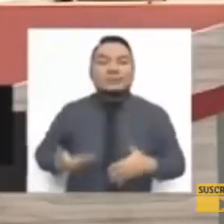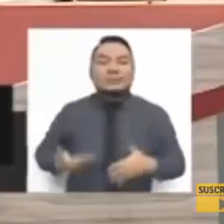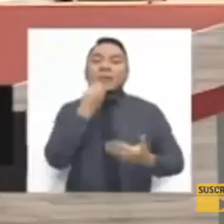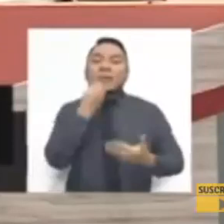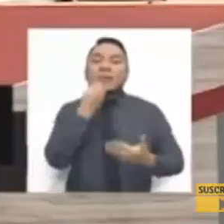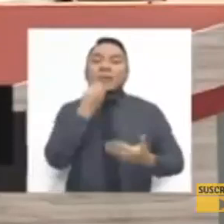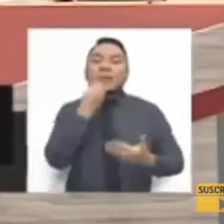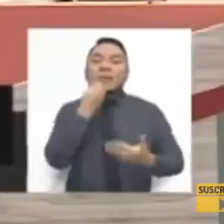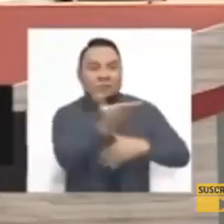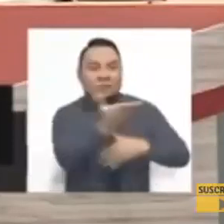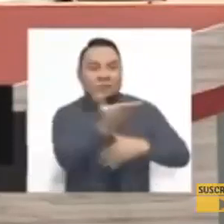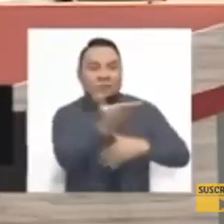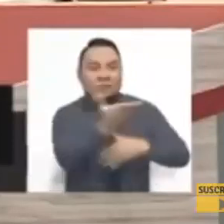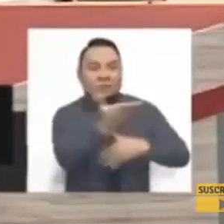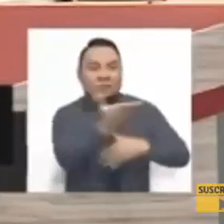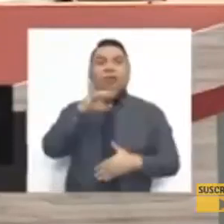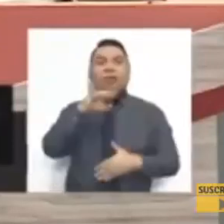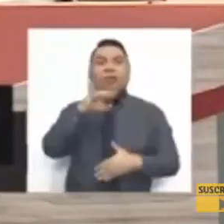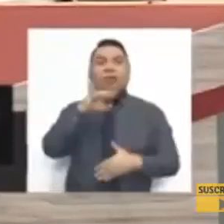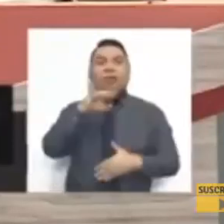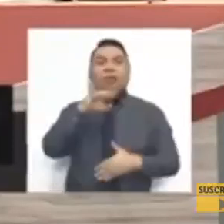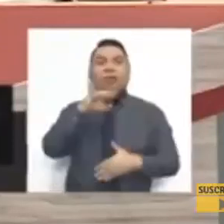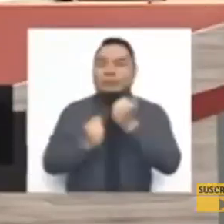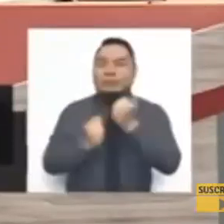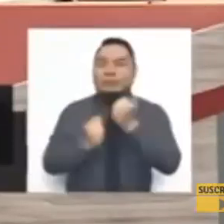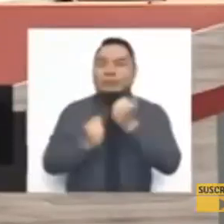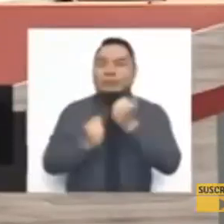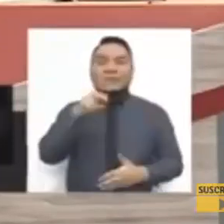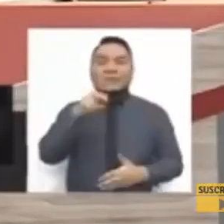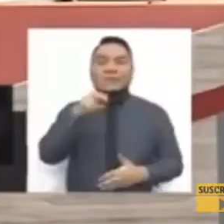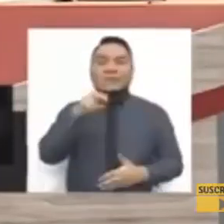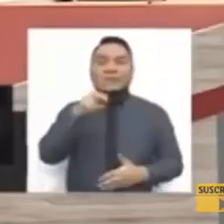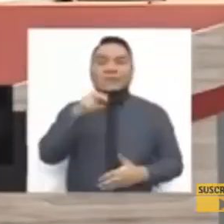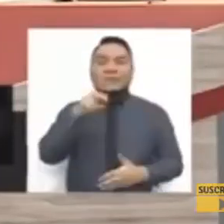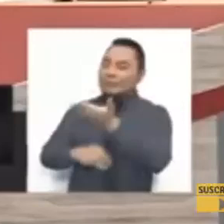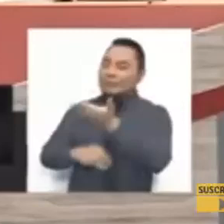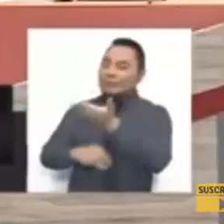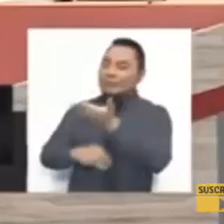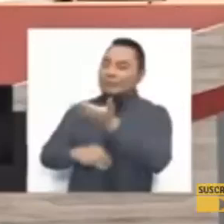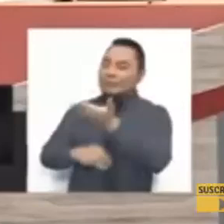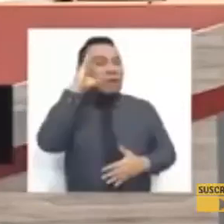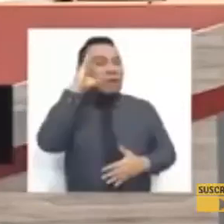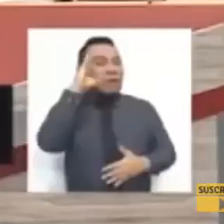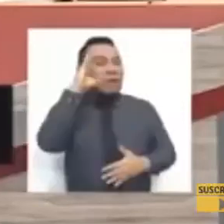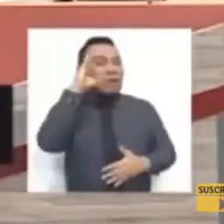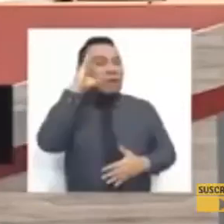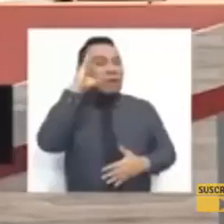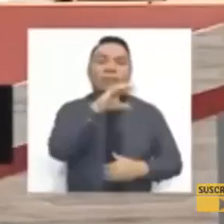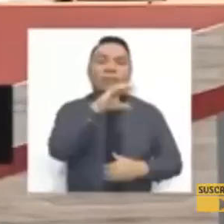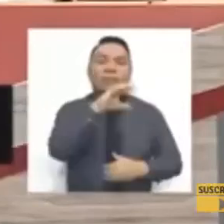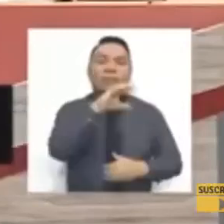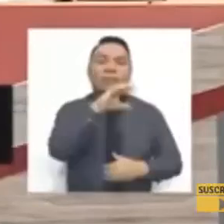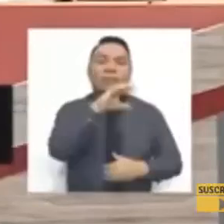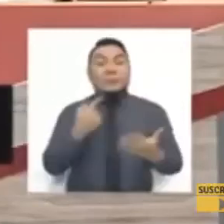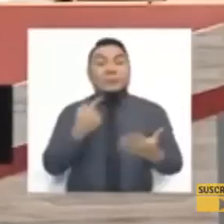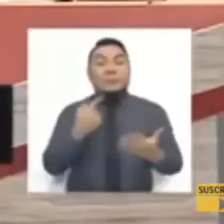noches. Soy Doris Cornejo y me acompaña César Espinosa. Buenas noches, César. Buenas noches, Doris. ¿Qué te parece si conocemos